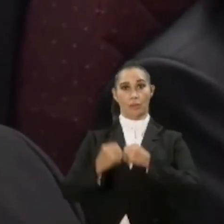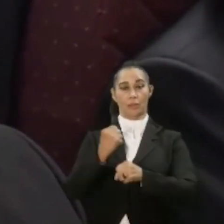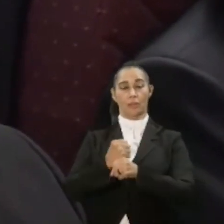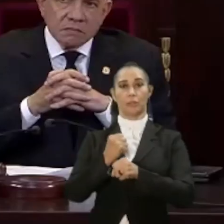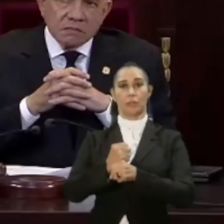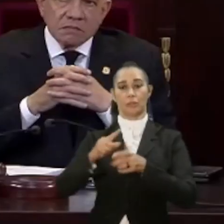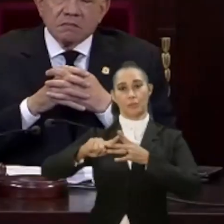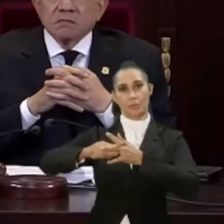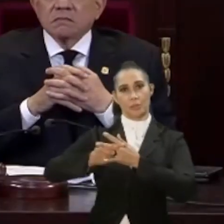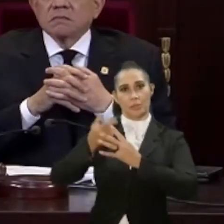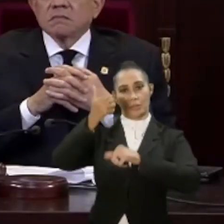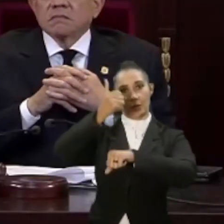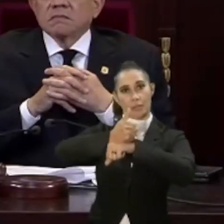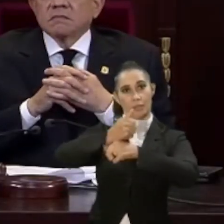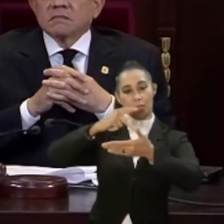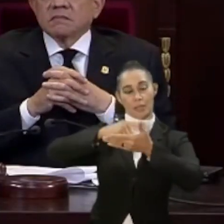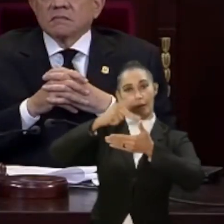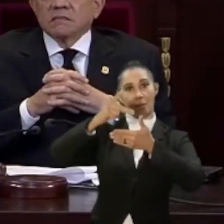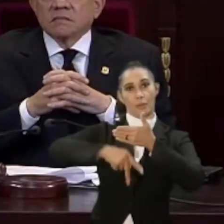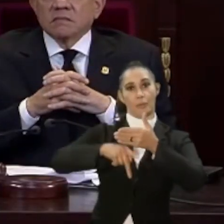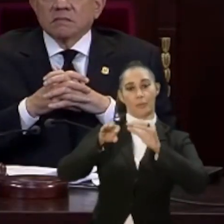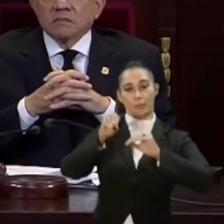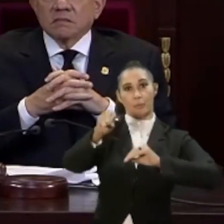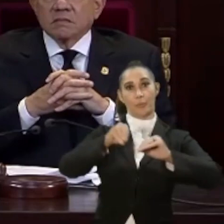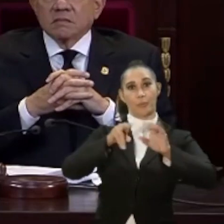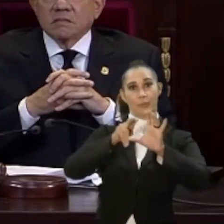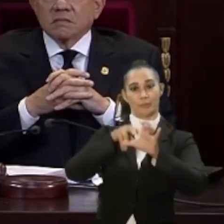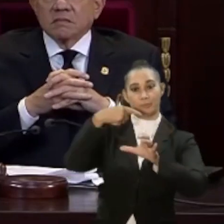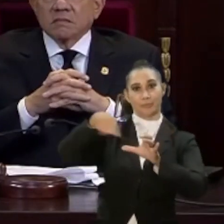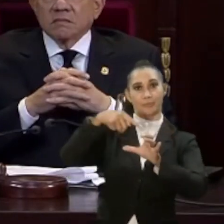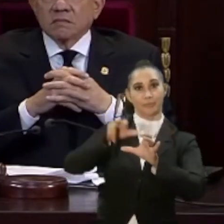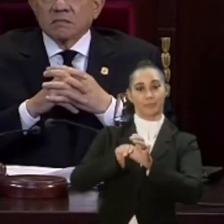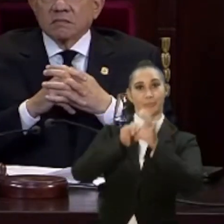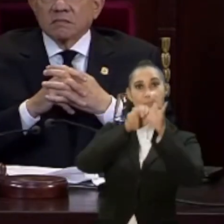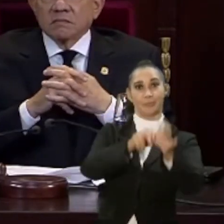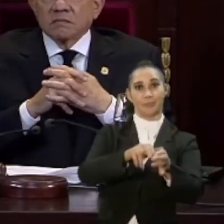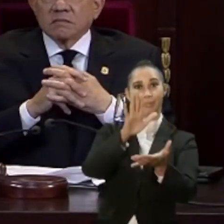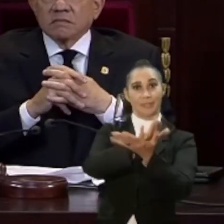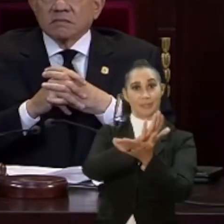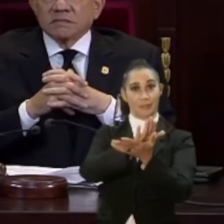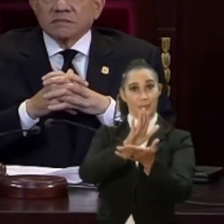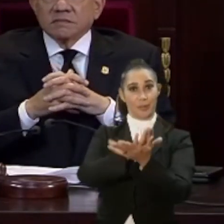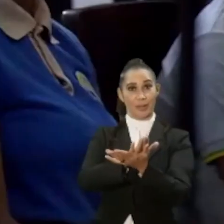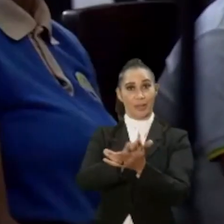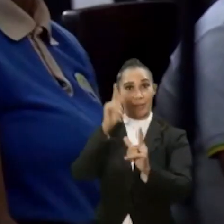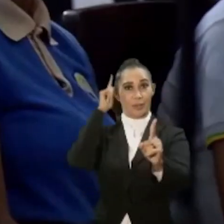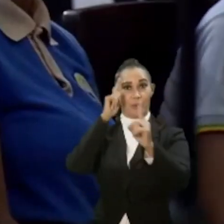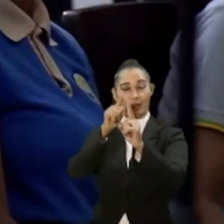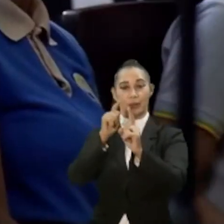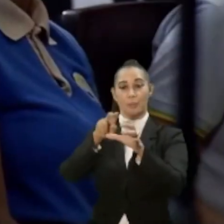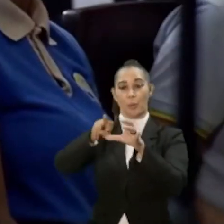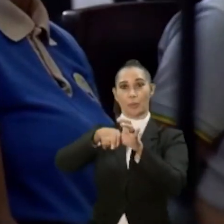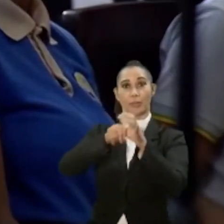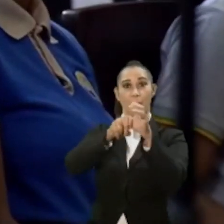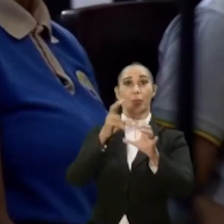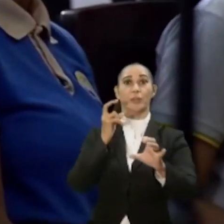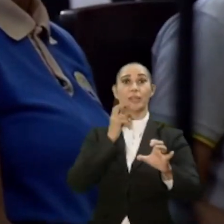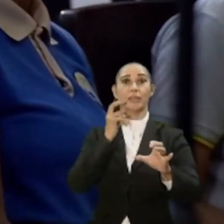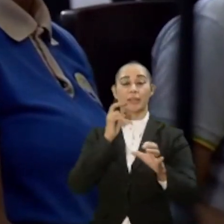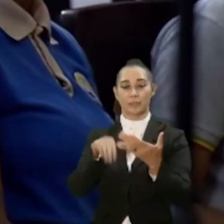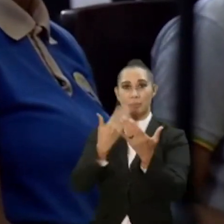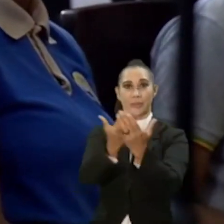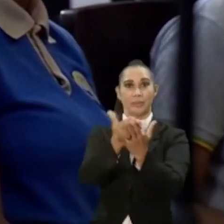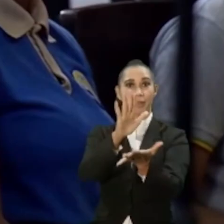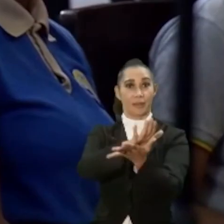la implementación del proyecto de movilidad escolar, con el objetivo de dotar de unidades de transporte a centros educativos